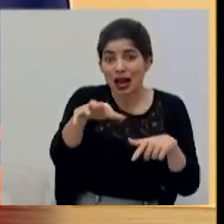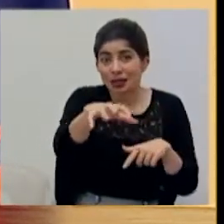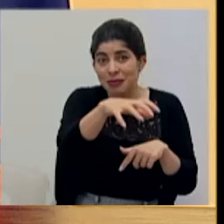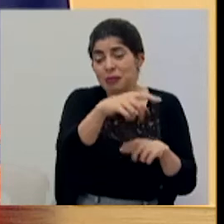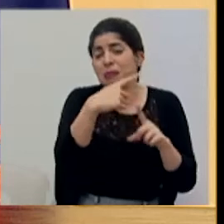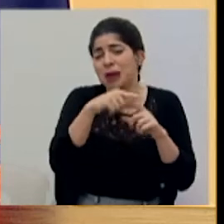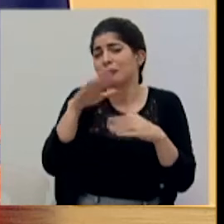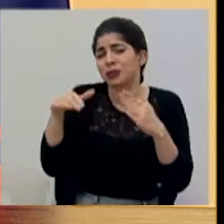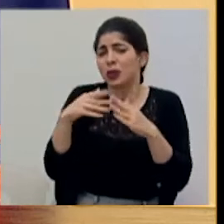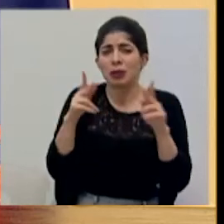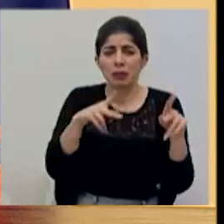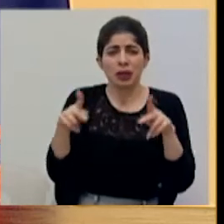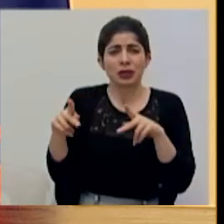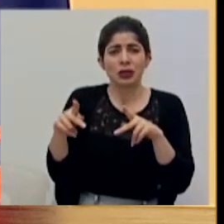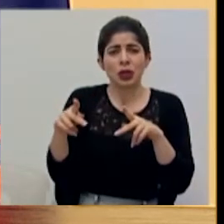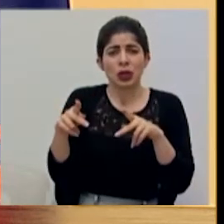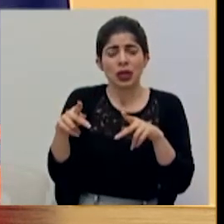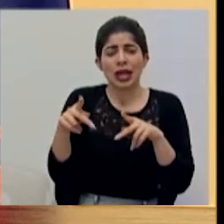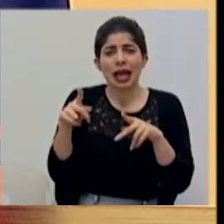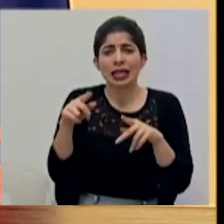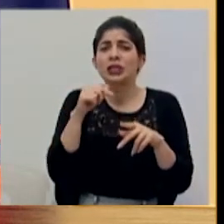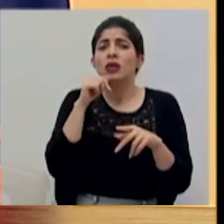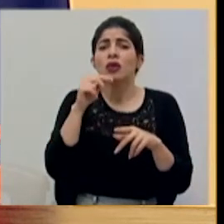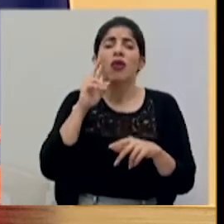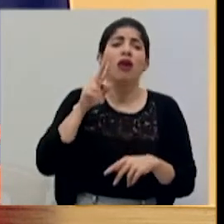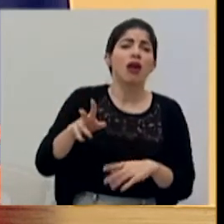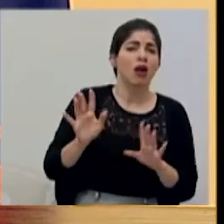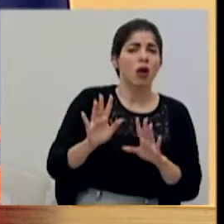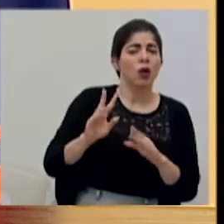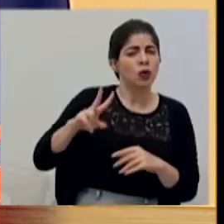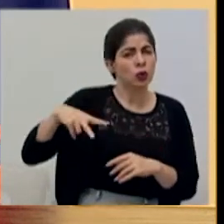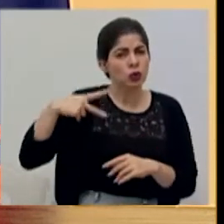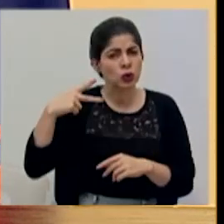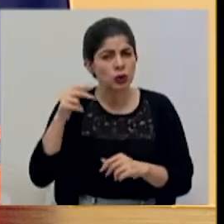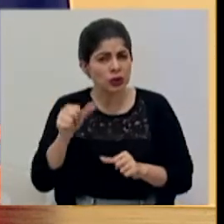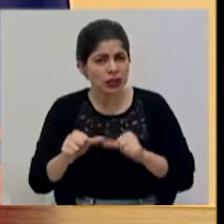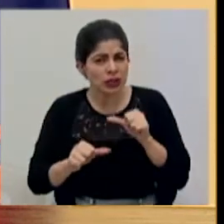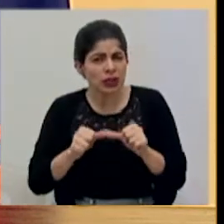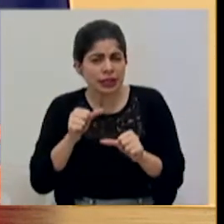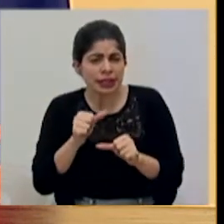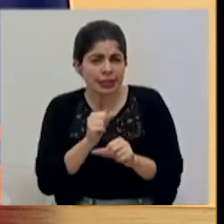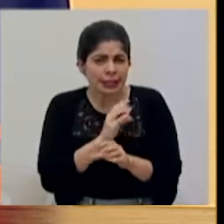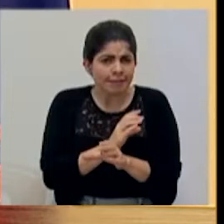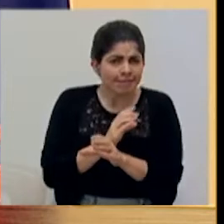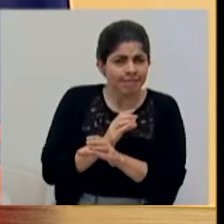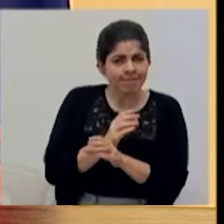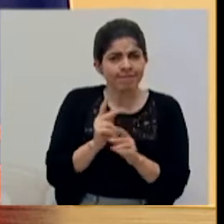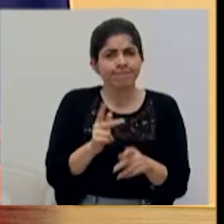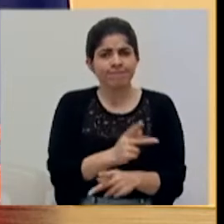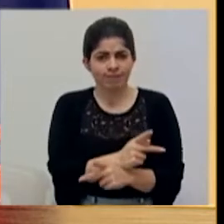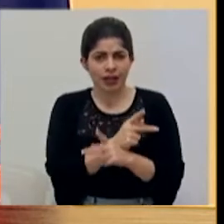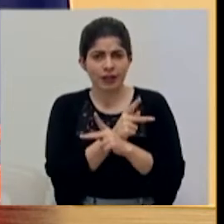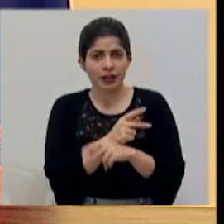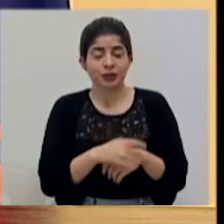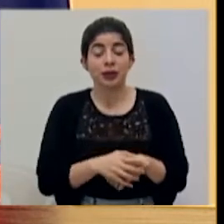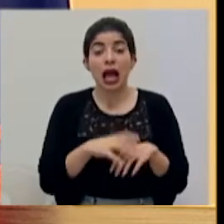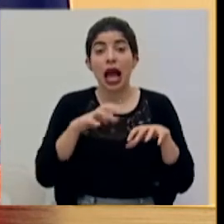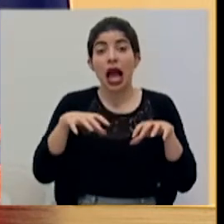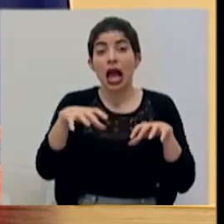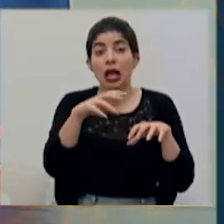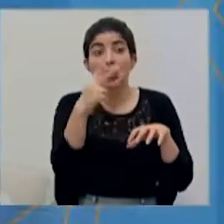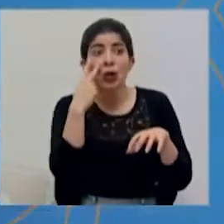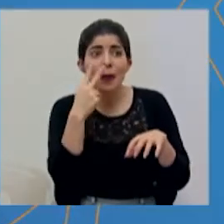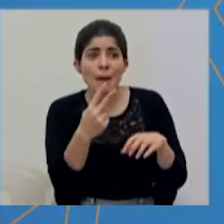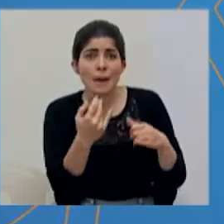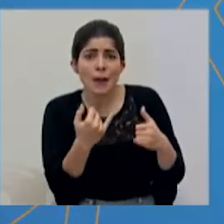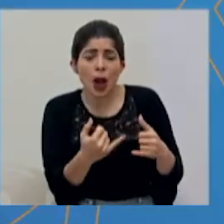la población del país, para no bajar la guardia, para redoblar esfuerzos en la prevención. Los cantones que observamos con